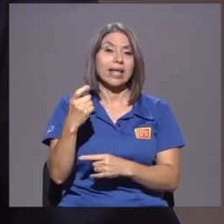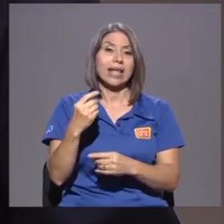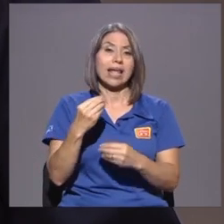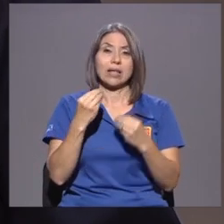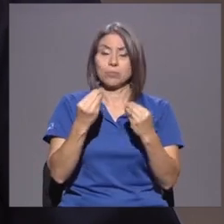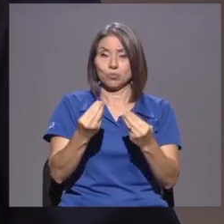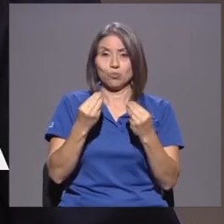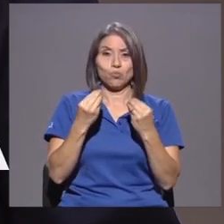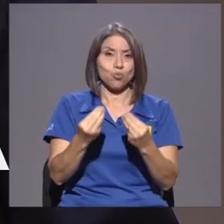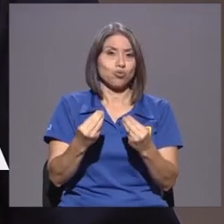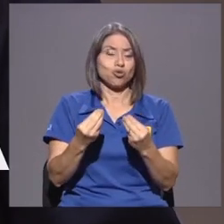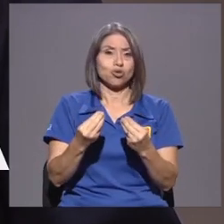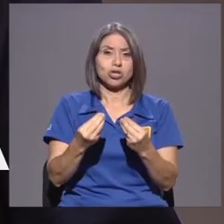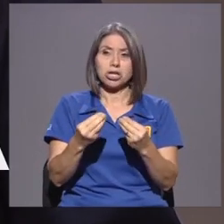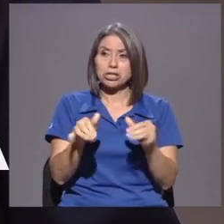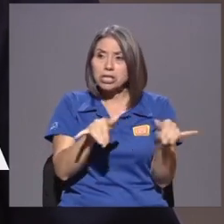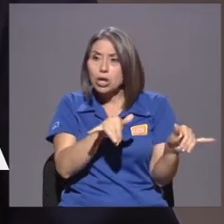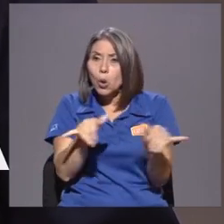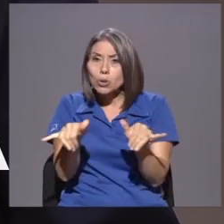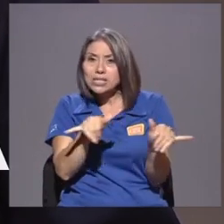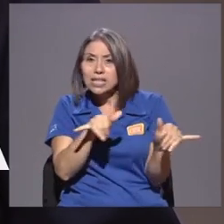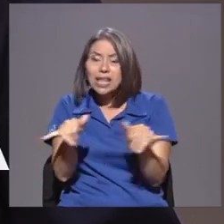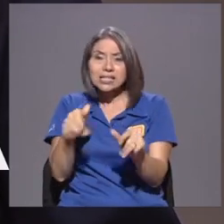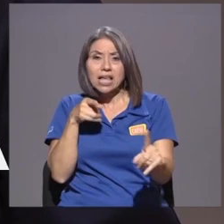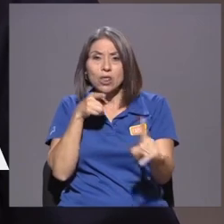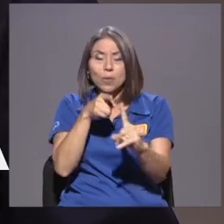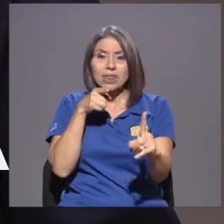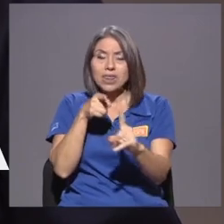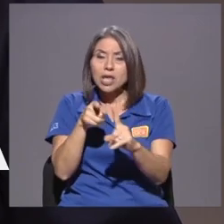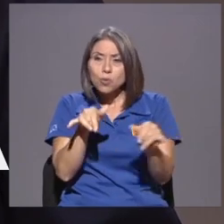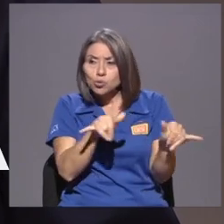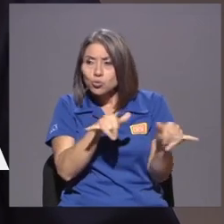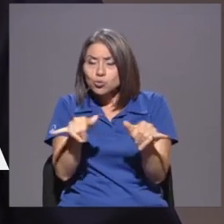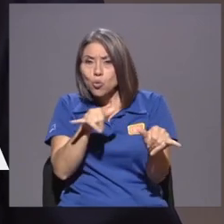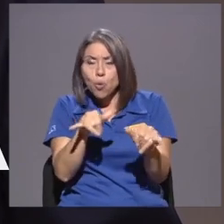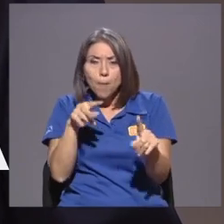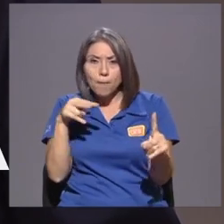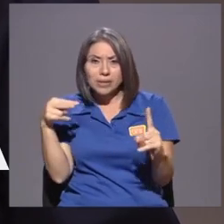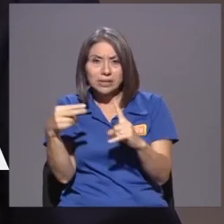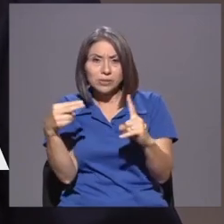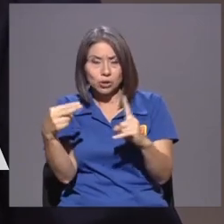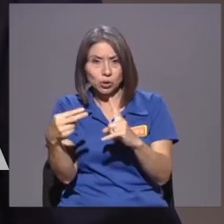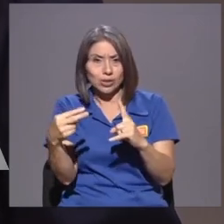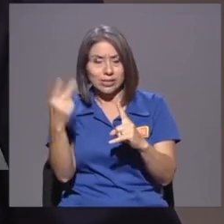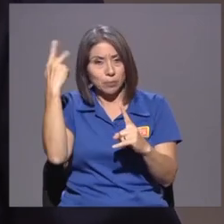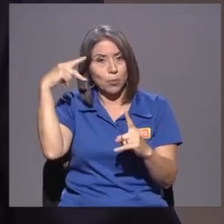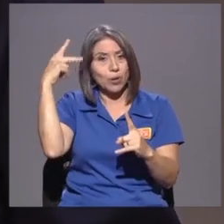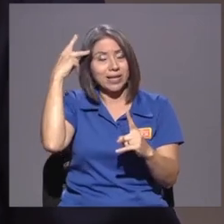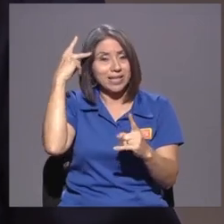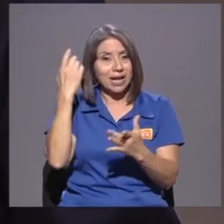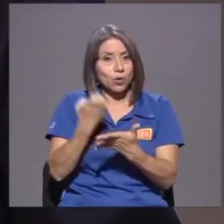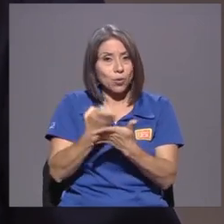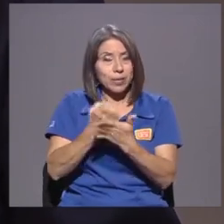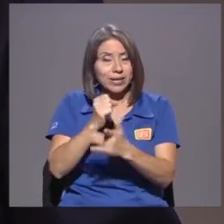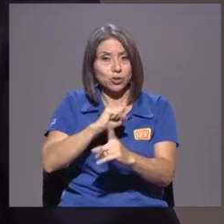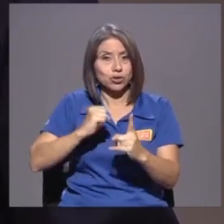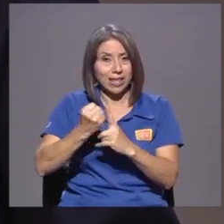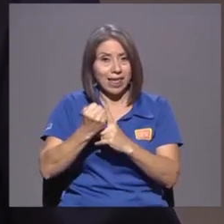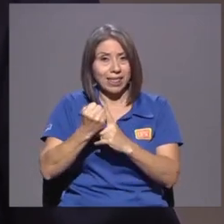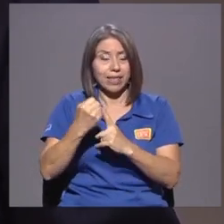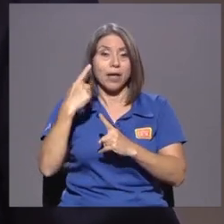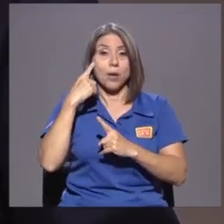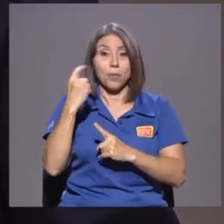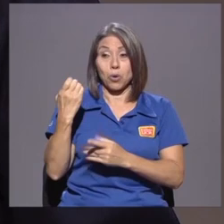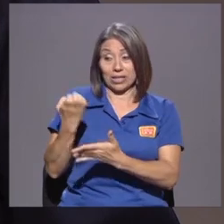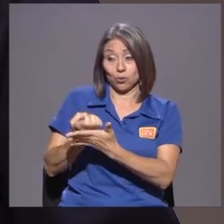de objetivos y de percepciones en la política en la economía y en la sociedad porque es una economía bastante